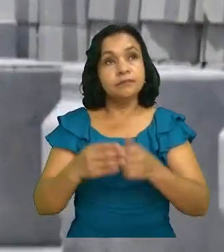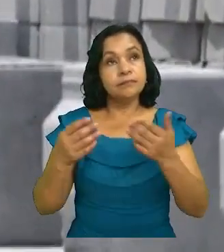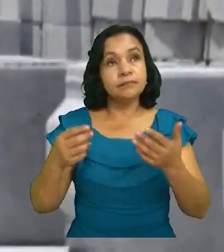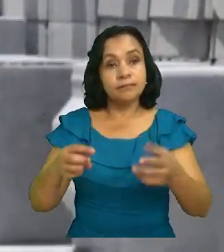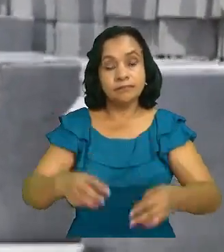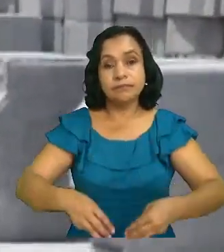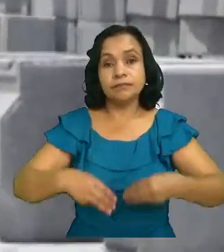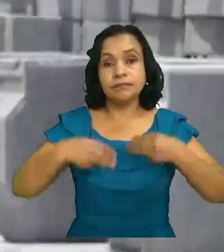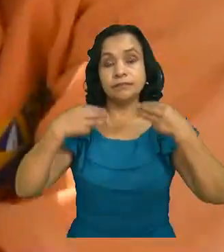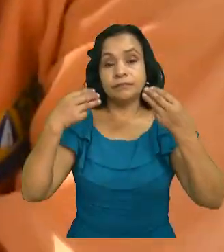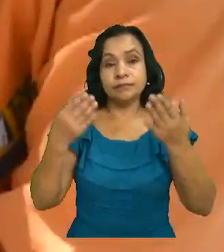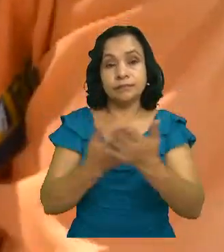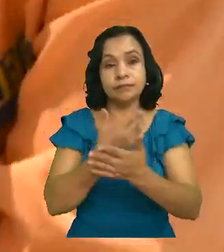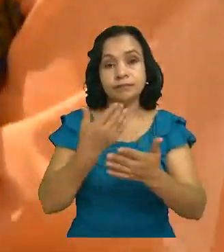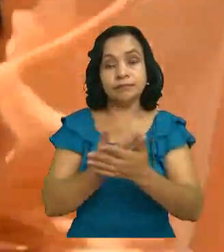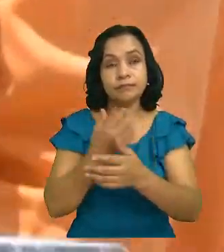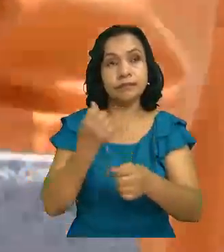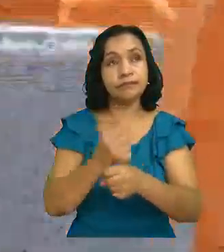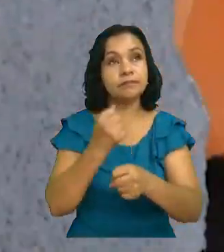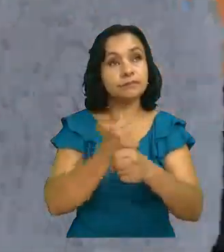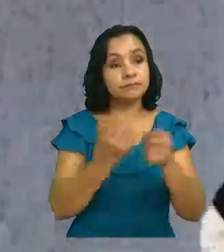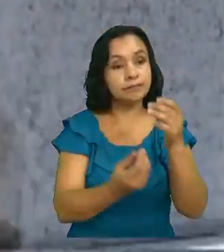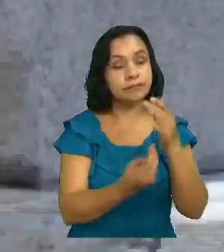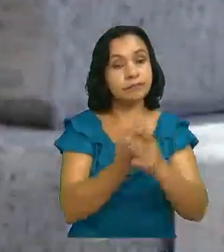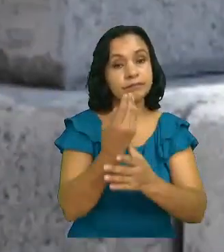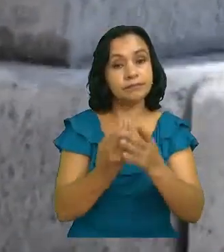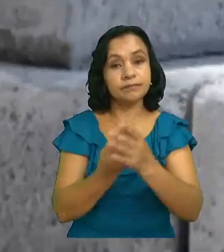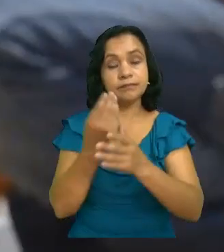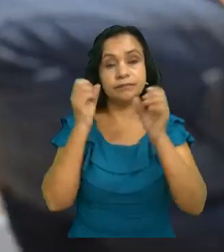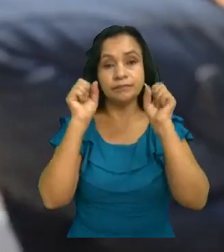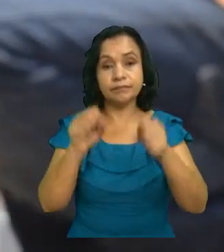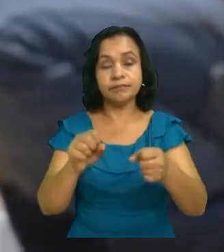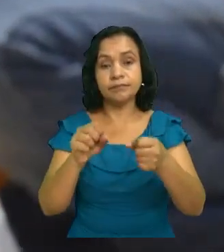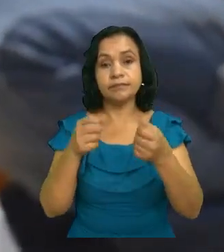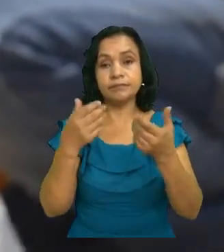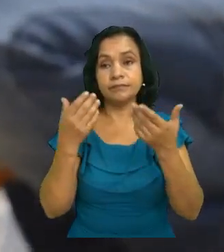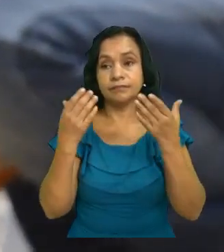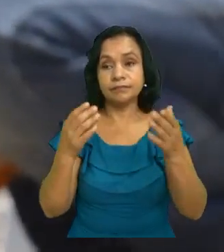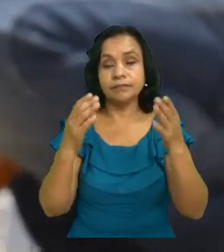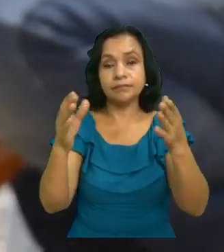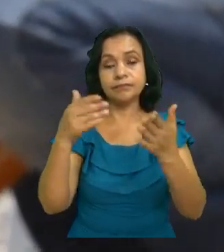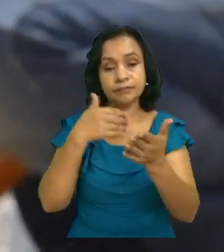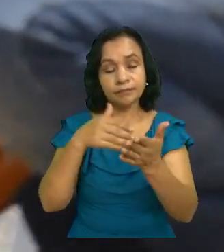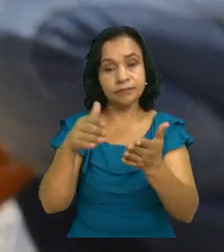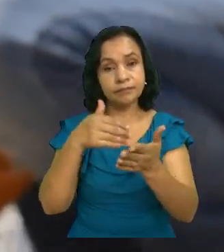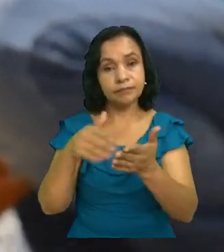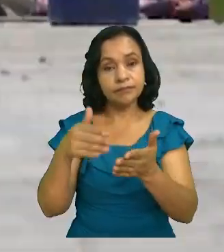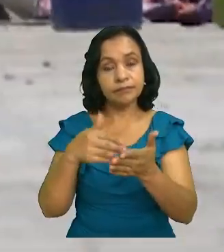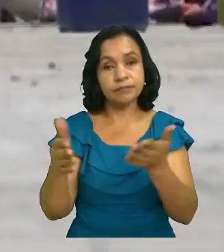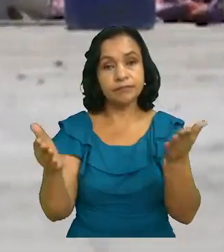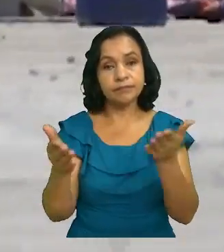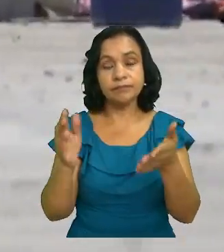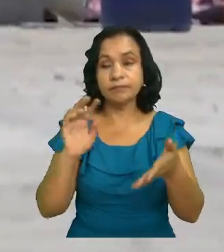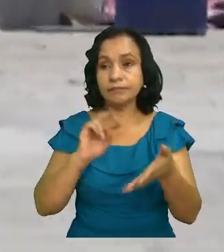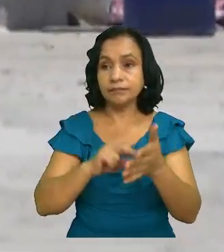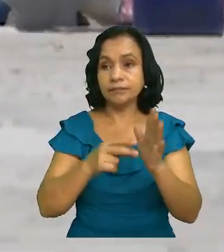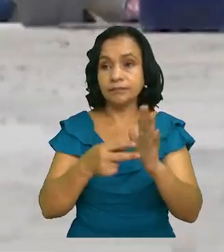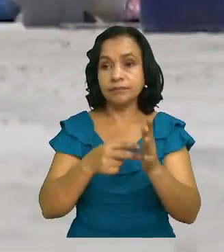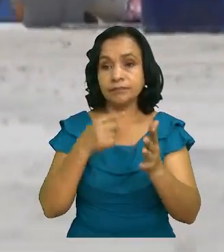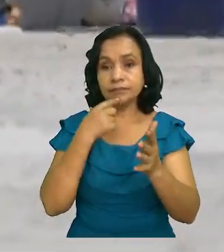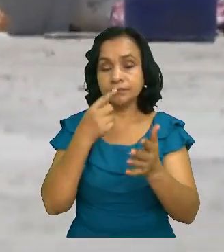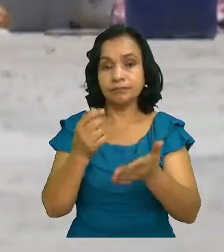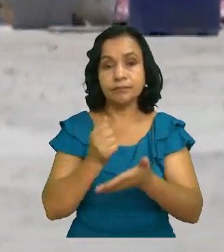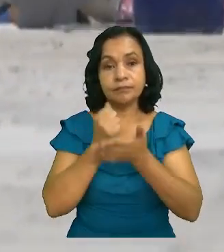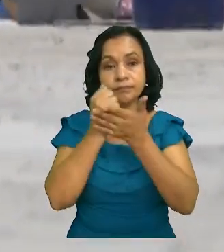modernos sistemas de producción a esa zona, para poder transitar con sus productos con más facilidad. Es decir, es un